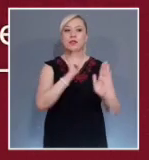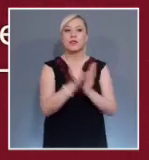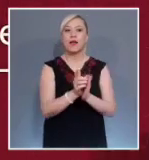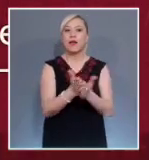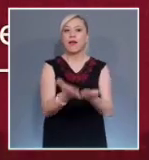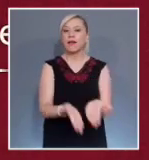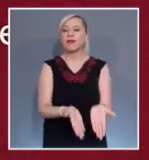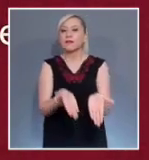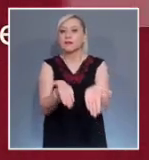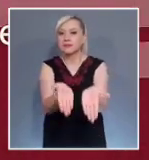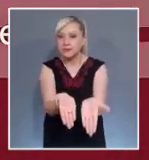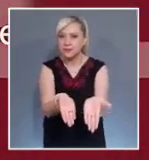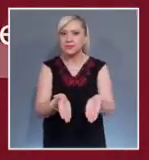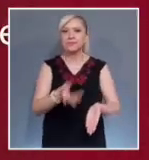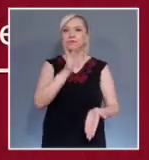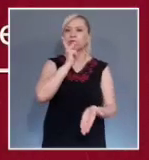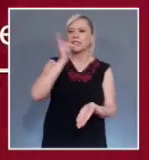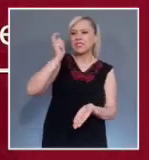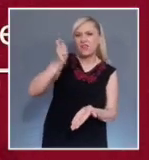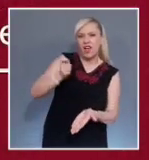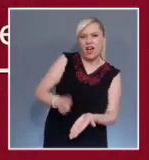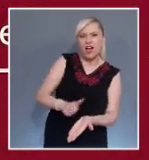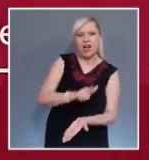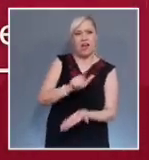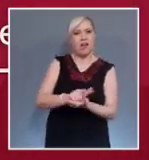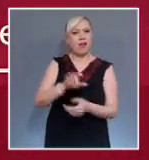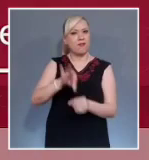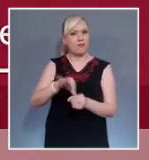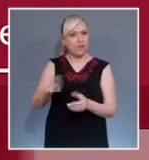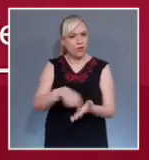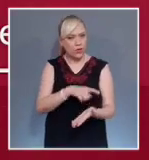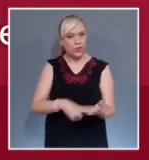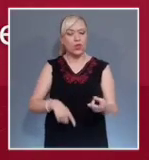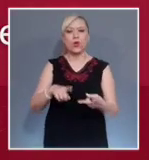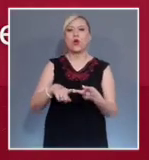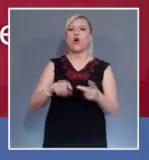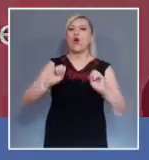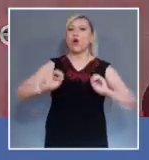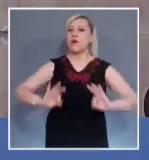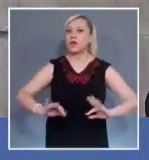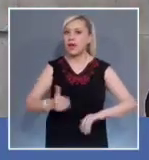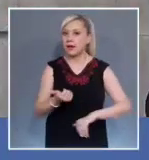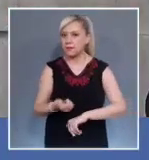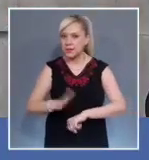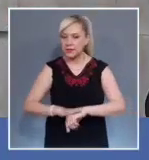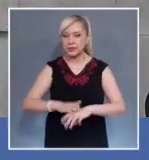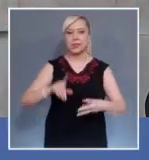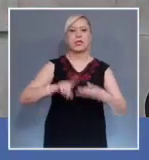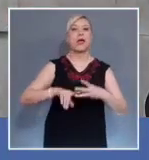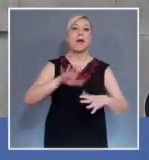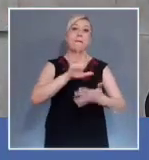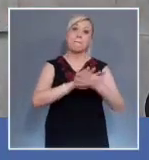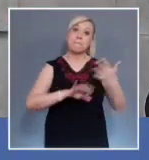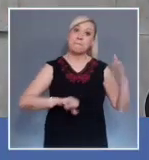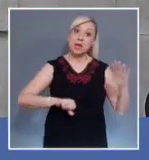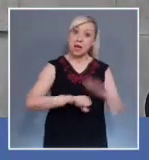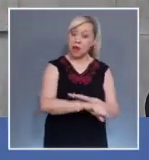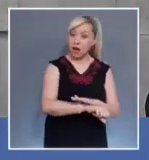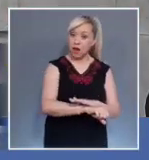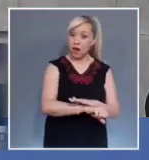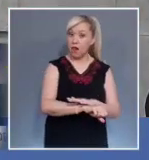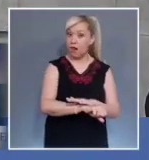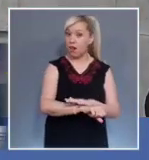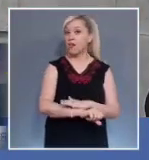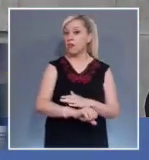jurisdiccional electoral administrativo electoral y penal electoral que el derecho electoral no es